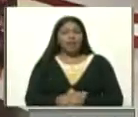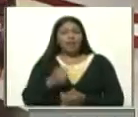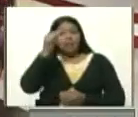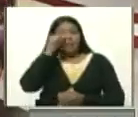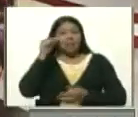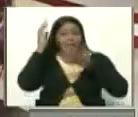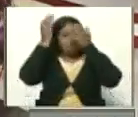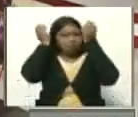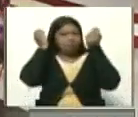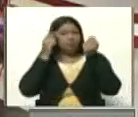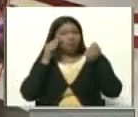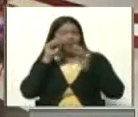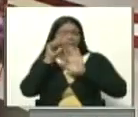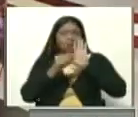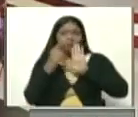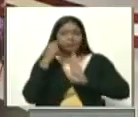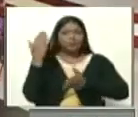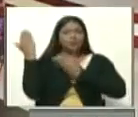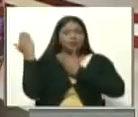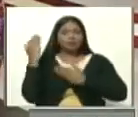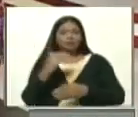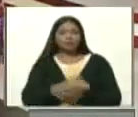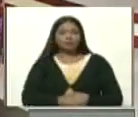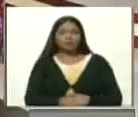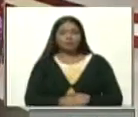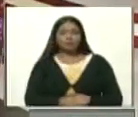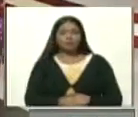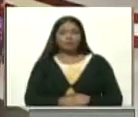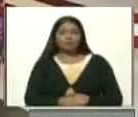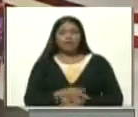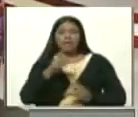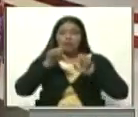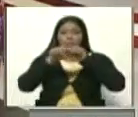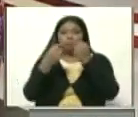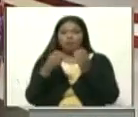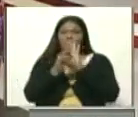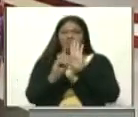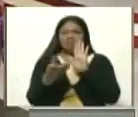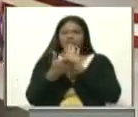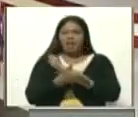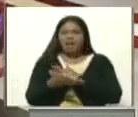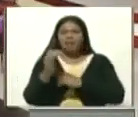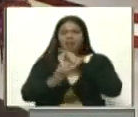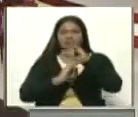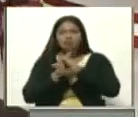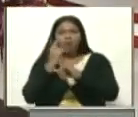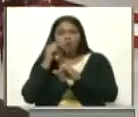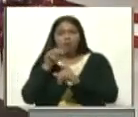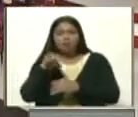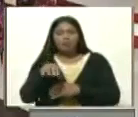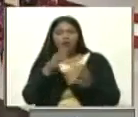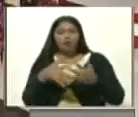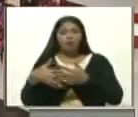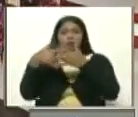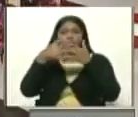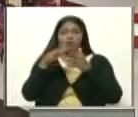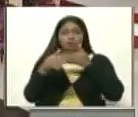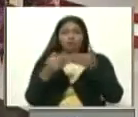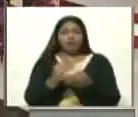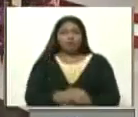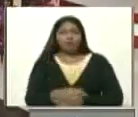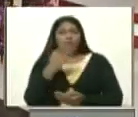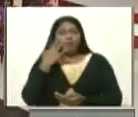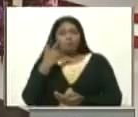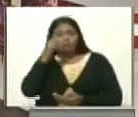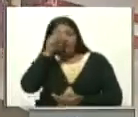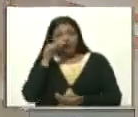son algunas de ellas? Vamos a también a presentárselas, vamos aquí las tiene. ¿Cuáles son esa violación de los derechos humanos internacionales por Estados Unidos en el caso de